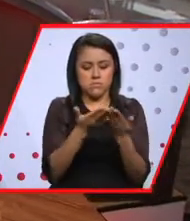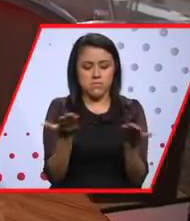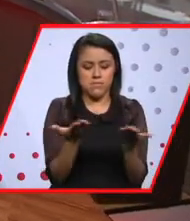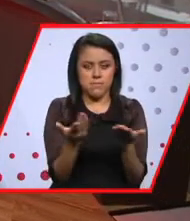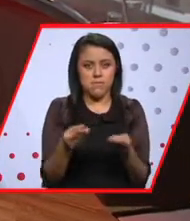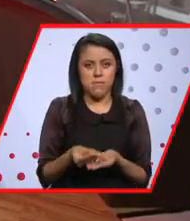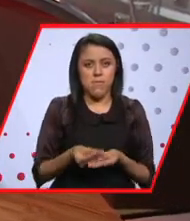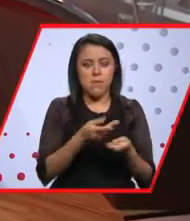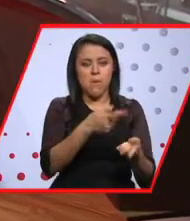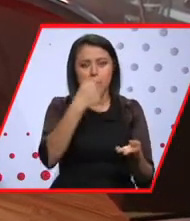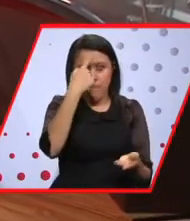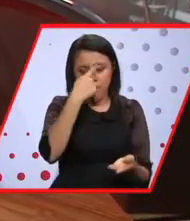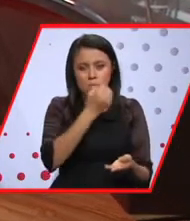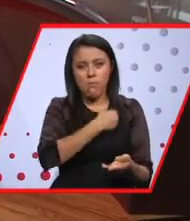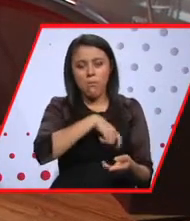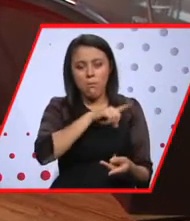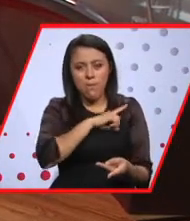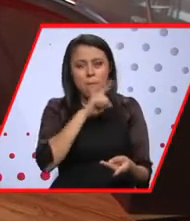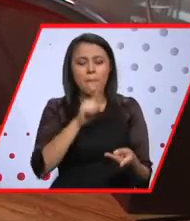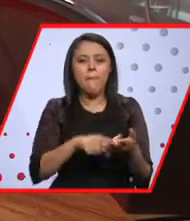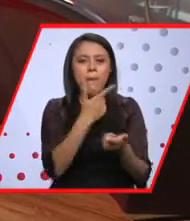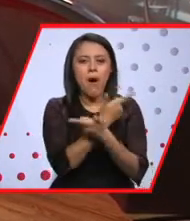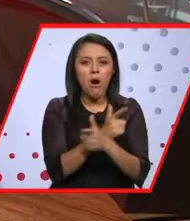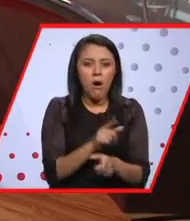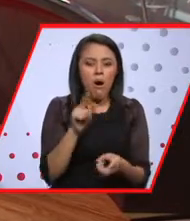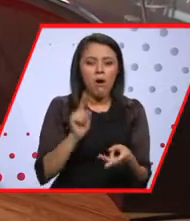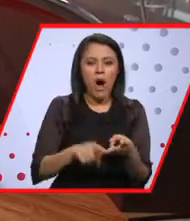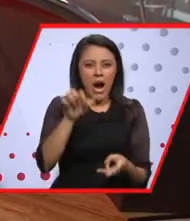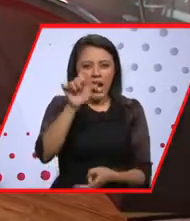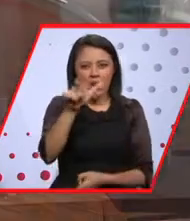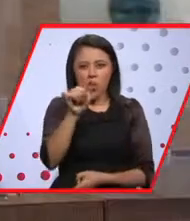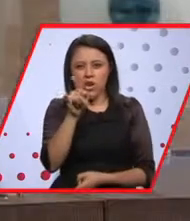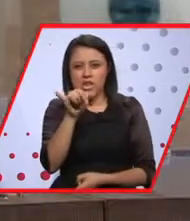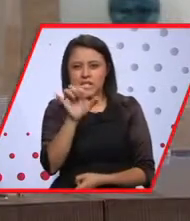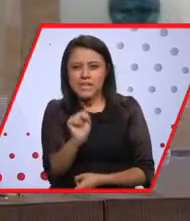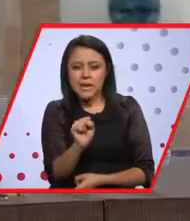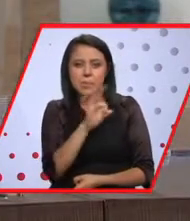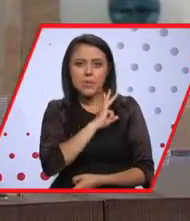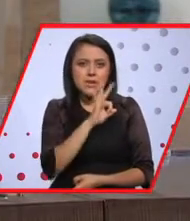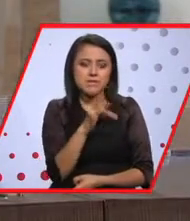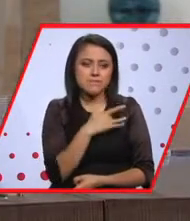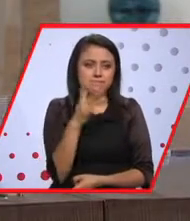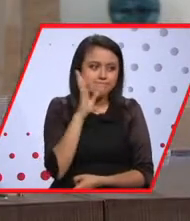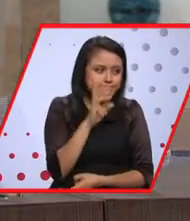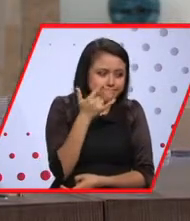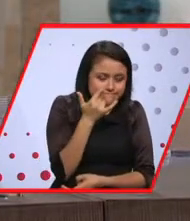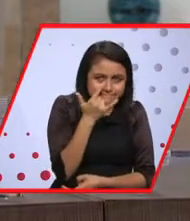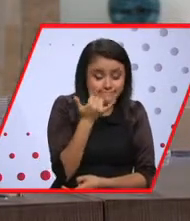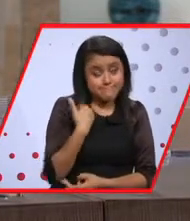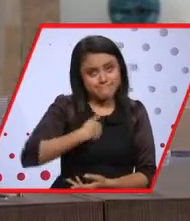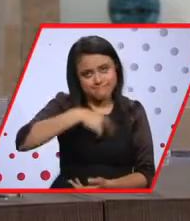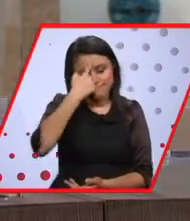Para sanar, liberar y exorcizar. Desde el título llama la atención. Gracias.